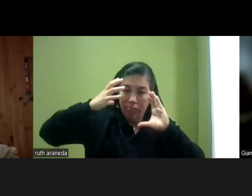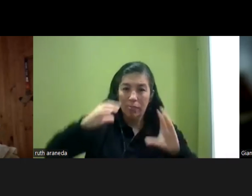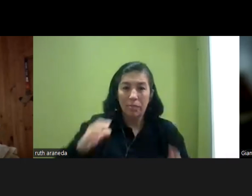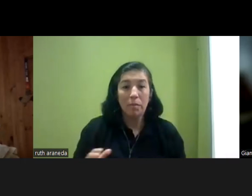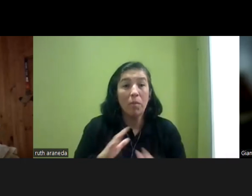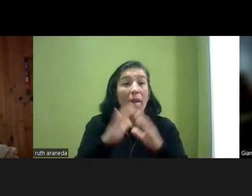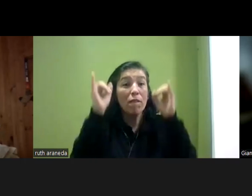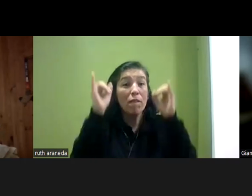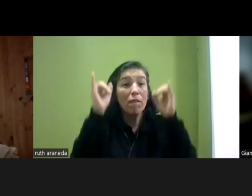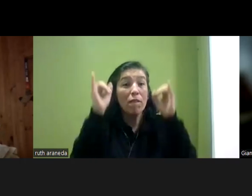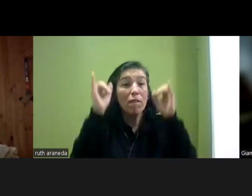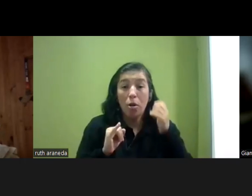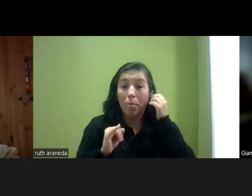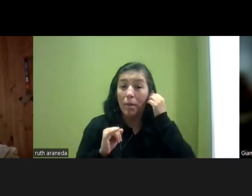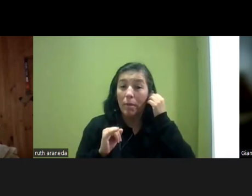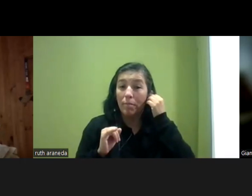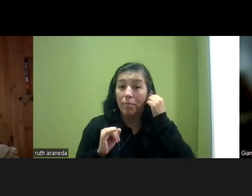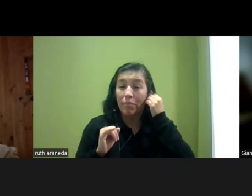forma de